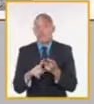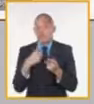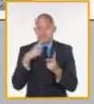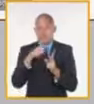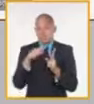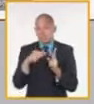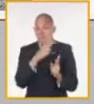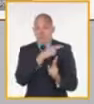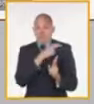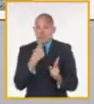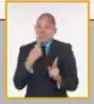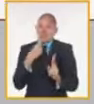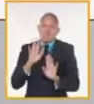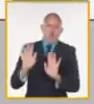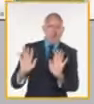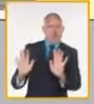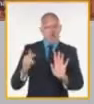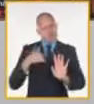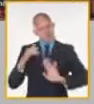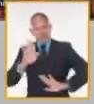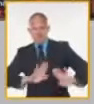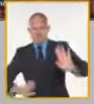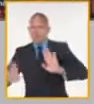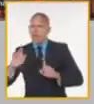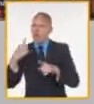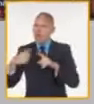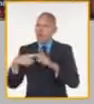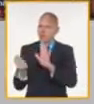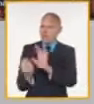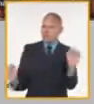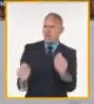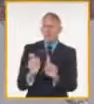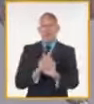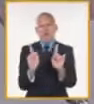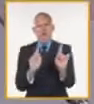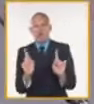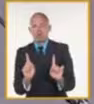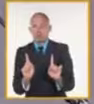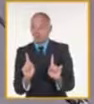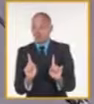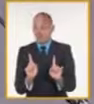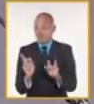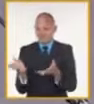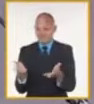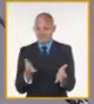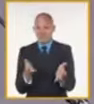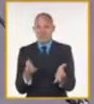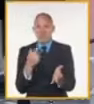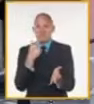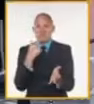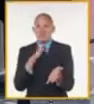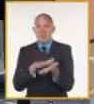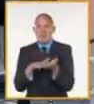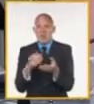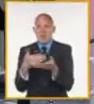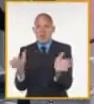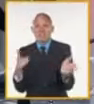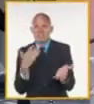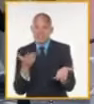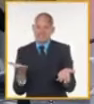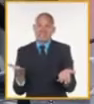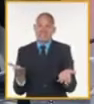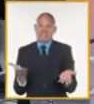a la lucha contra el terrorismo audiencias congresionales donde tuvieron que comparecer todos estos jefes de de las plataformas a decir como ellos